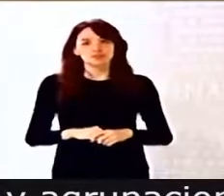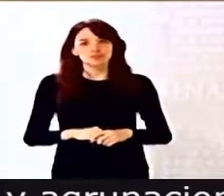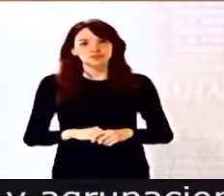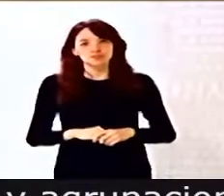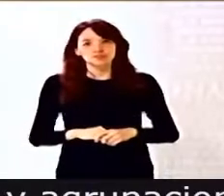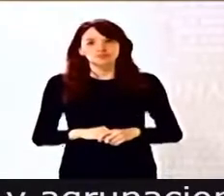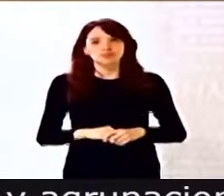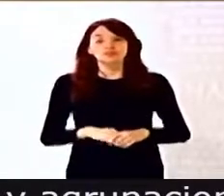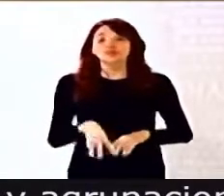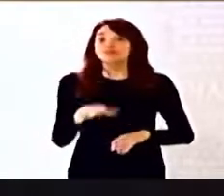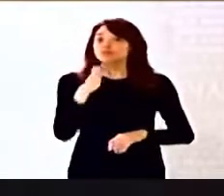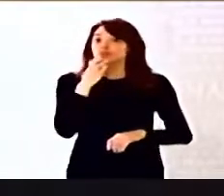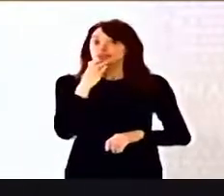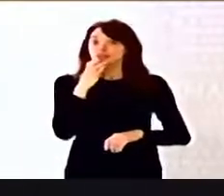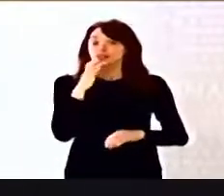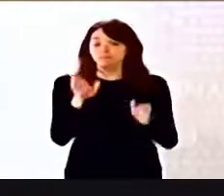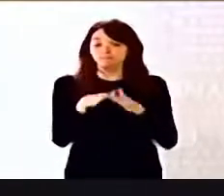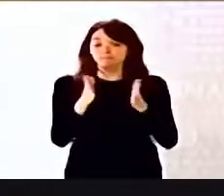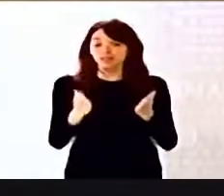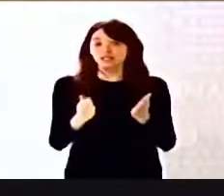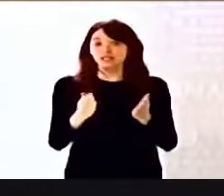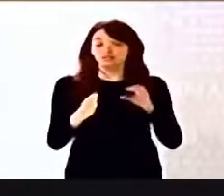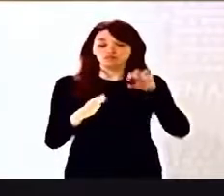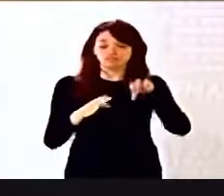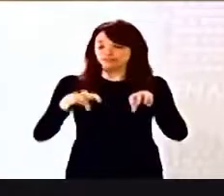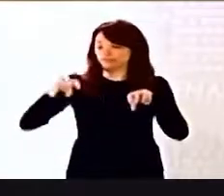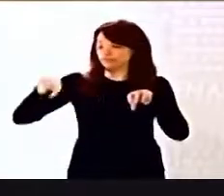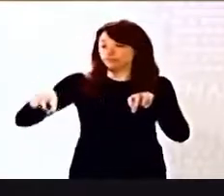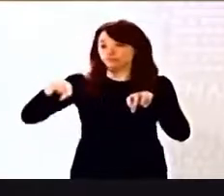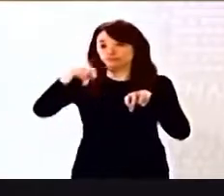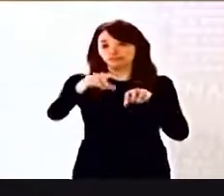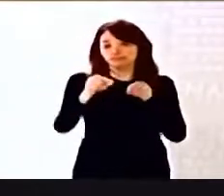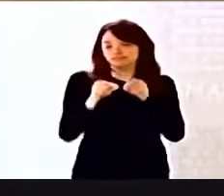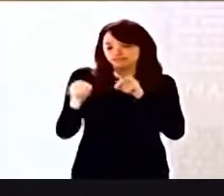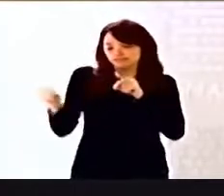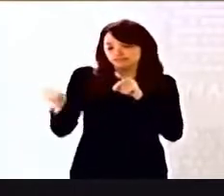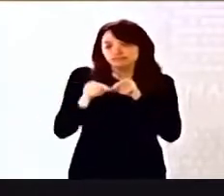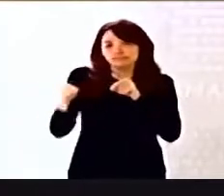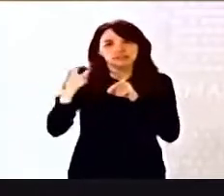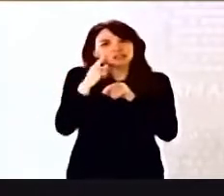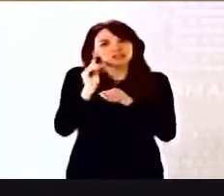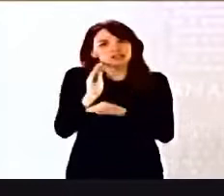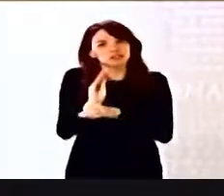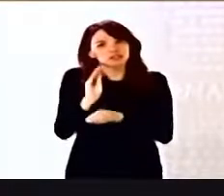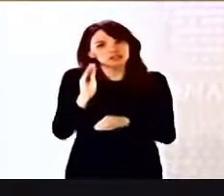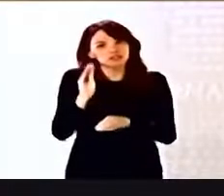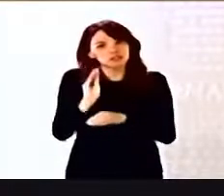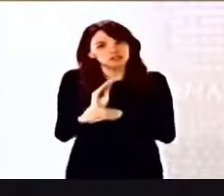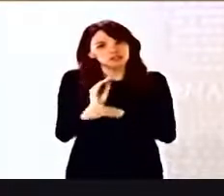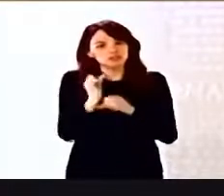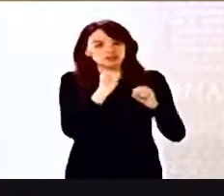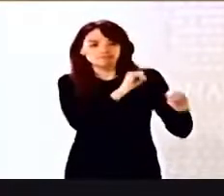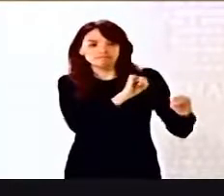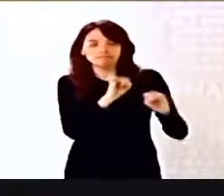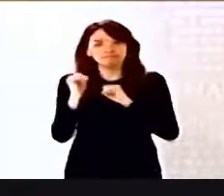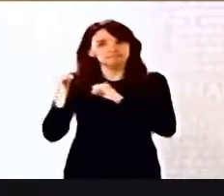Y siempre que entre las mesas haya una distancia de seguridad para el aislamiento social.